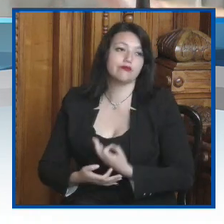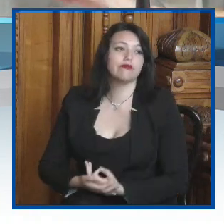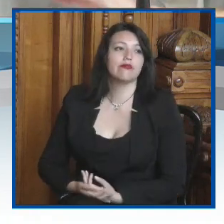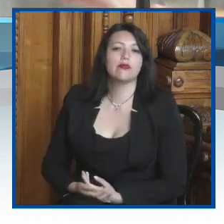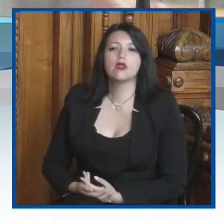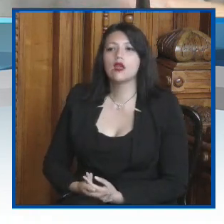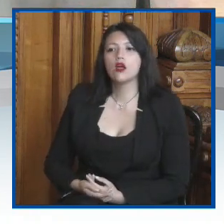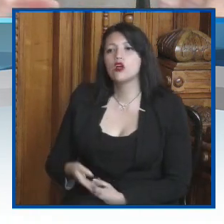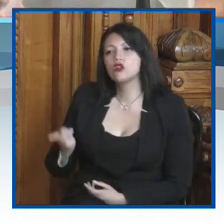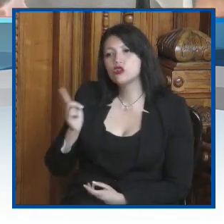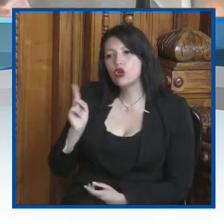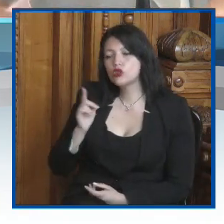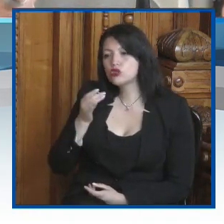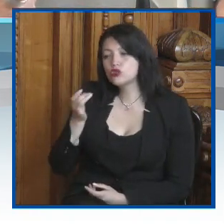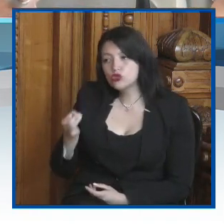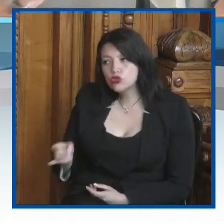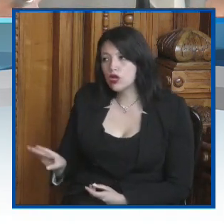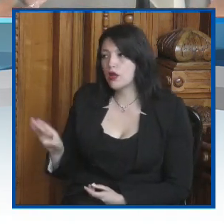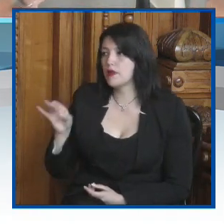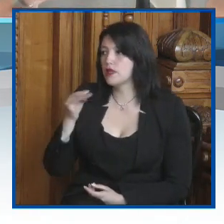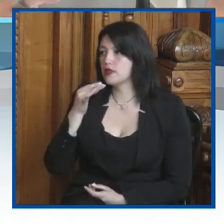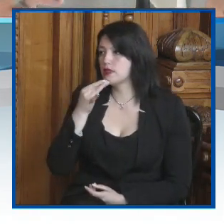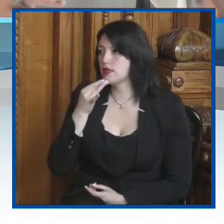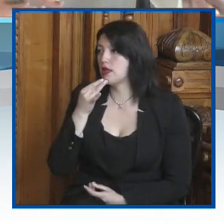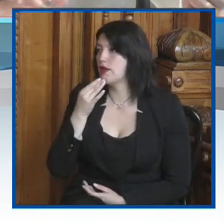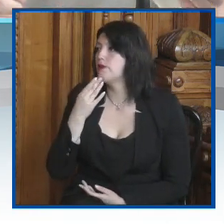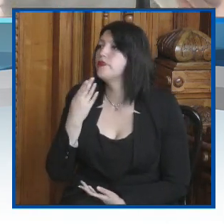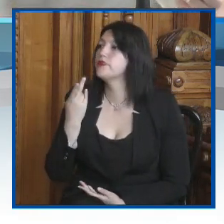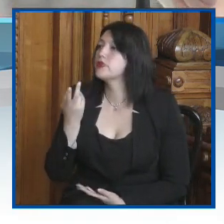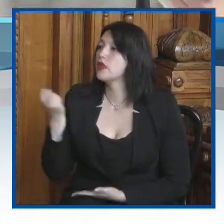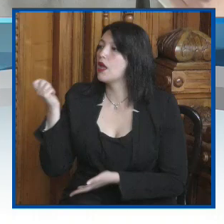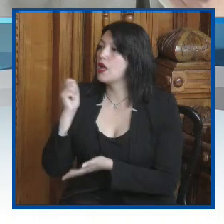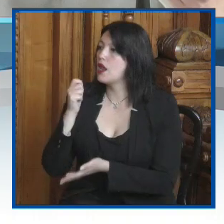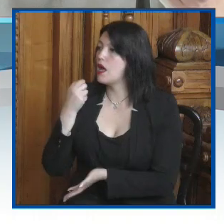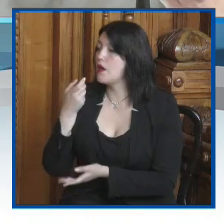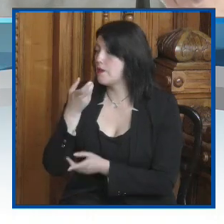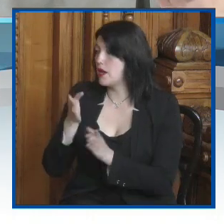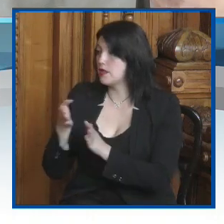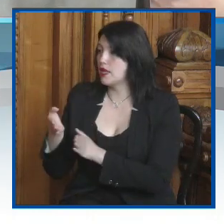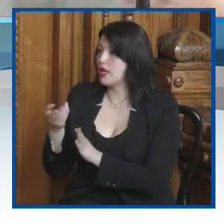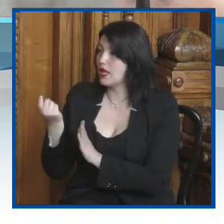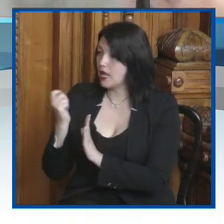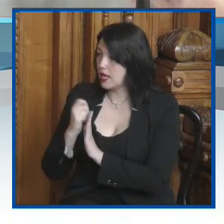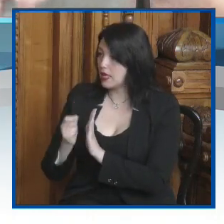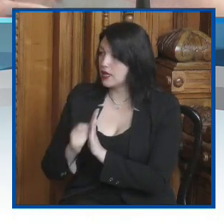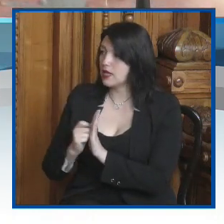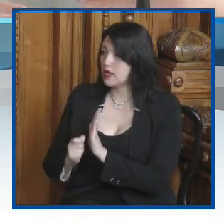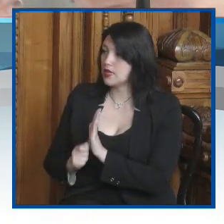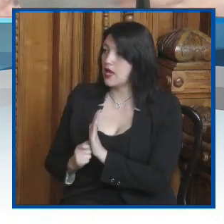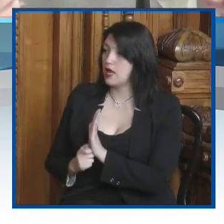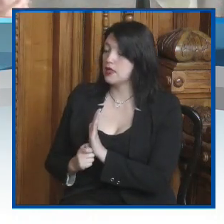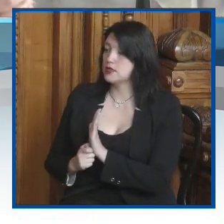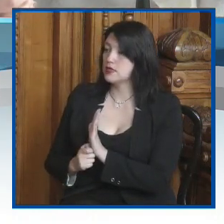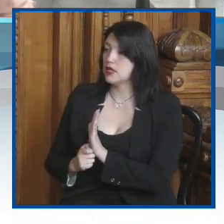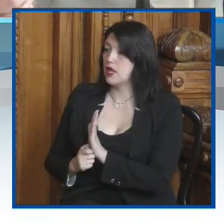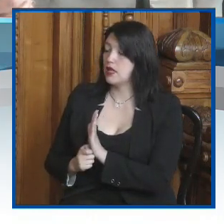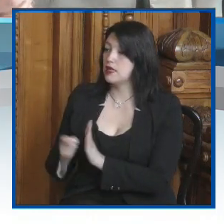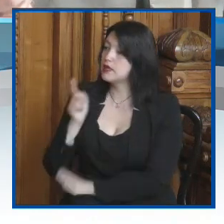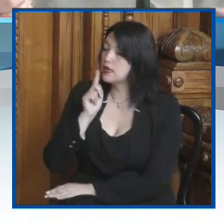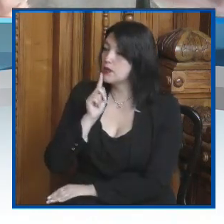solo trabajamos la oralidad, sino trabajamos toda la parte escrita. ¿Por qué? Porque si bien